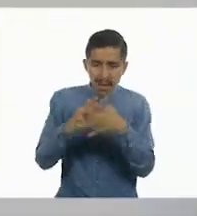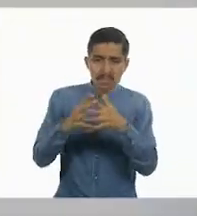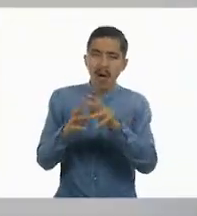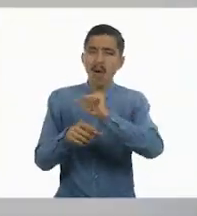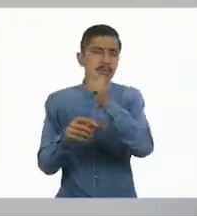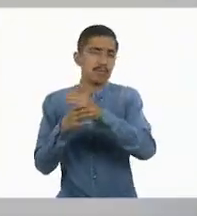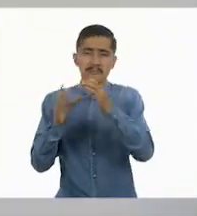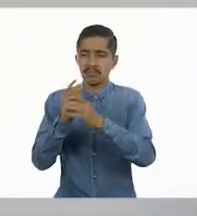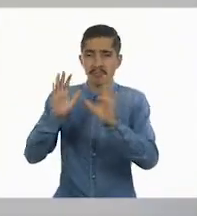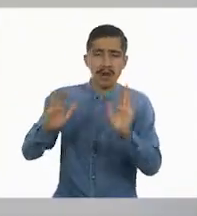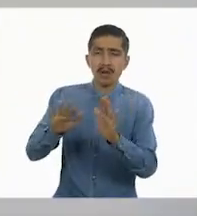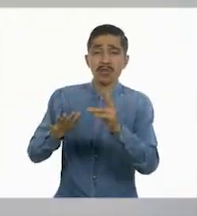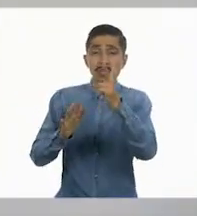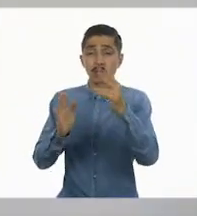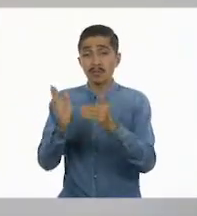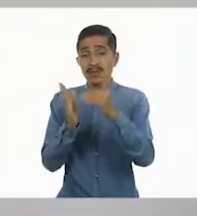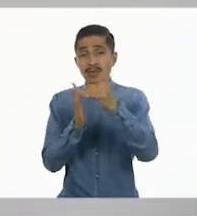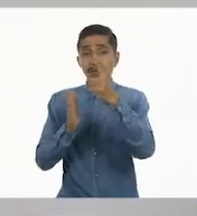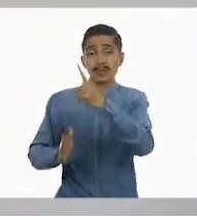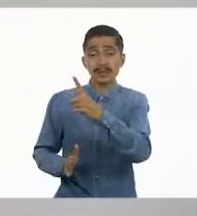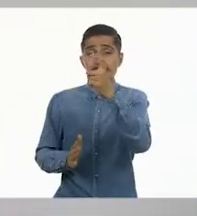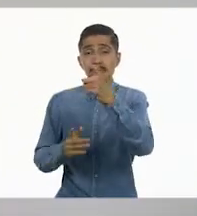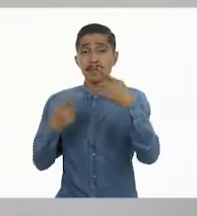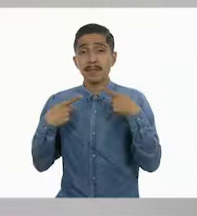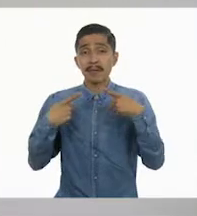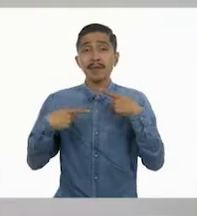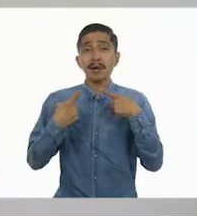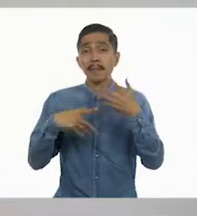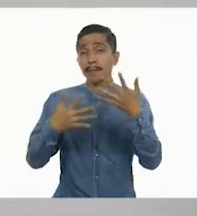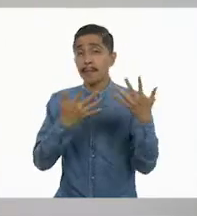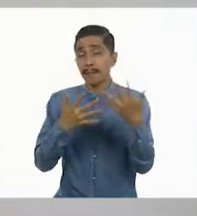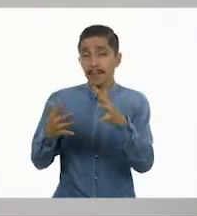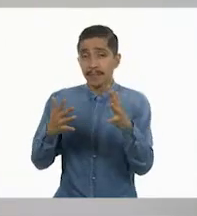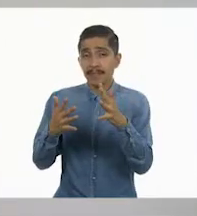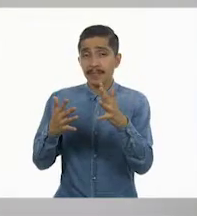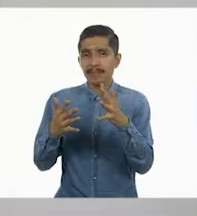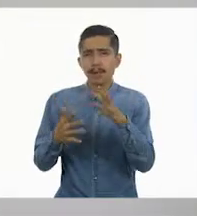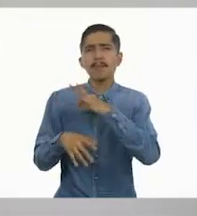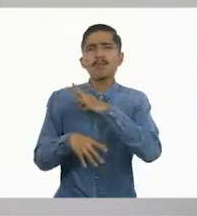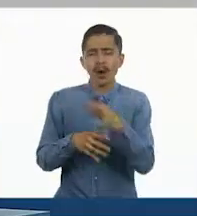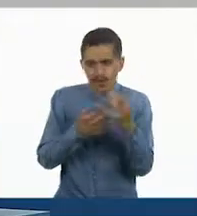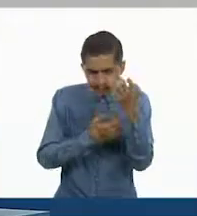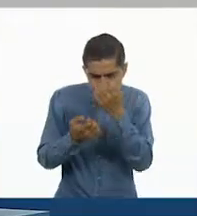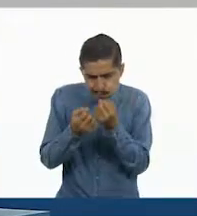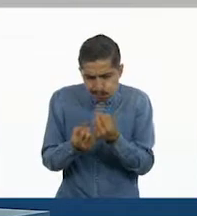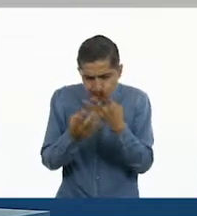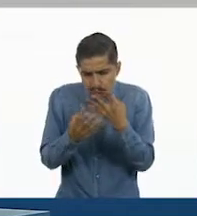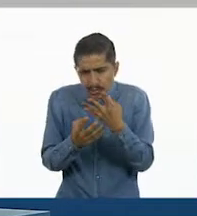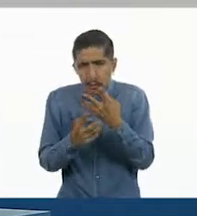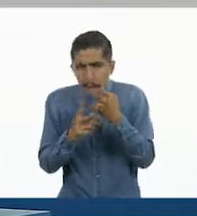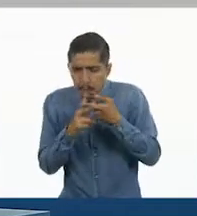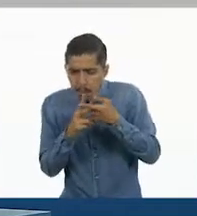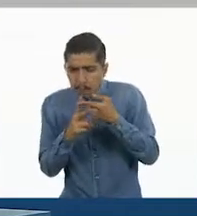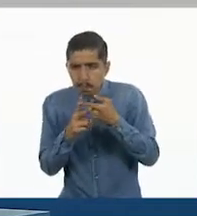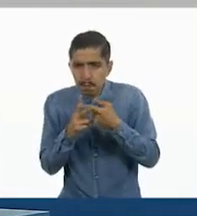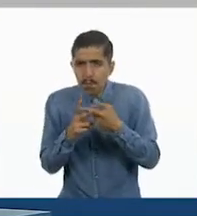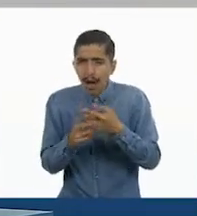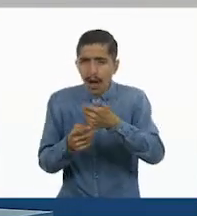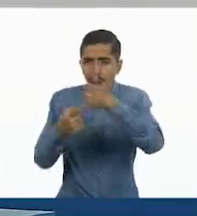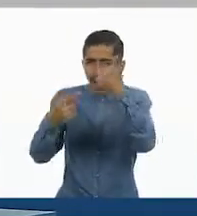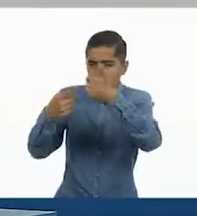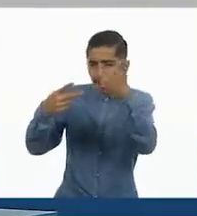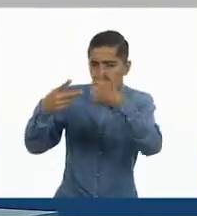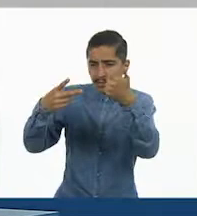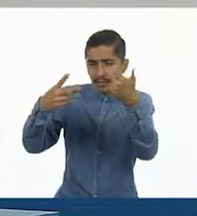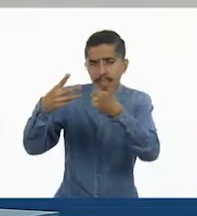factores pues fue de 2,100,000 personas aproximadamente. Y podríamos calcular rápido el porcentaje que representa cada uno de